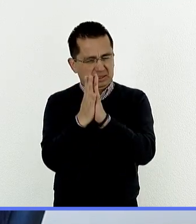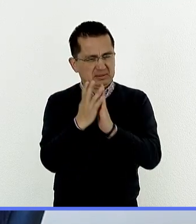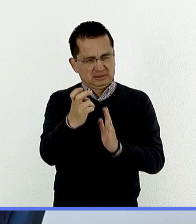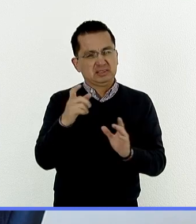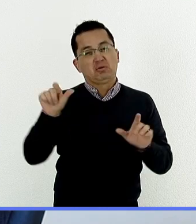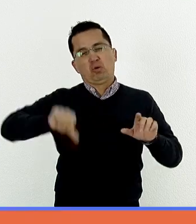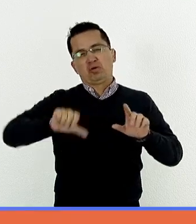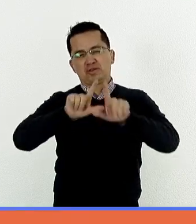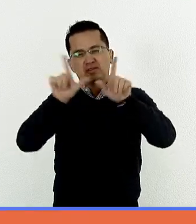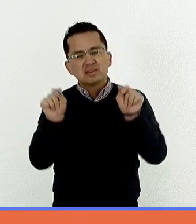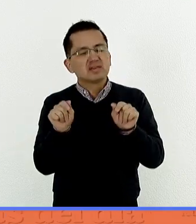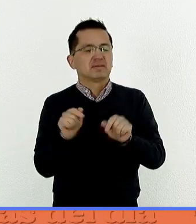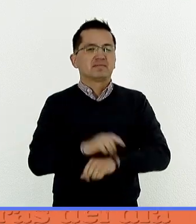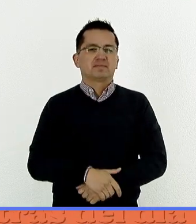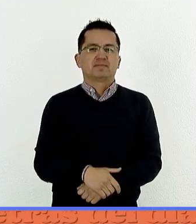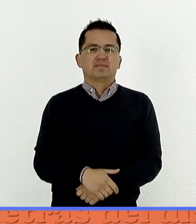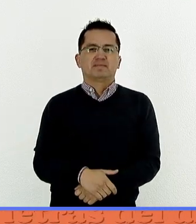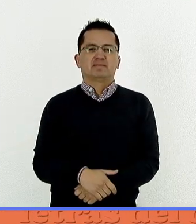Saludos